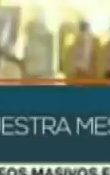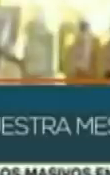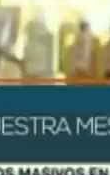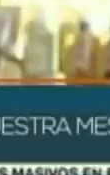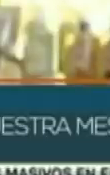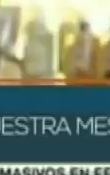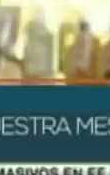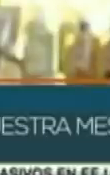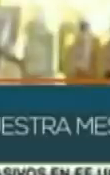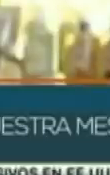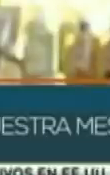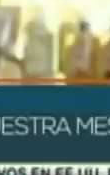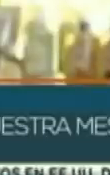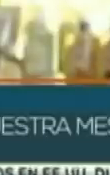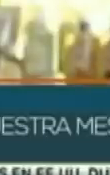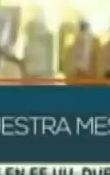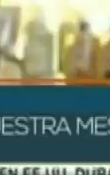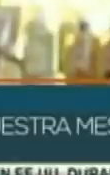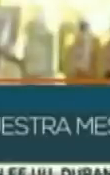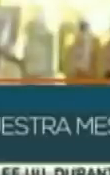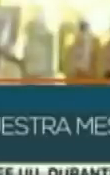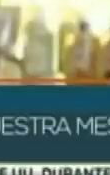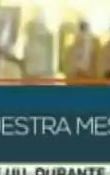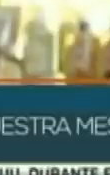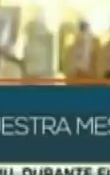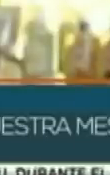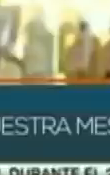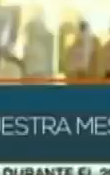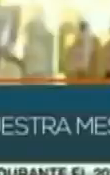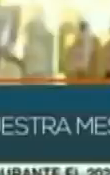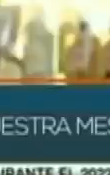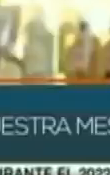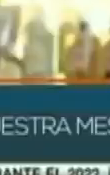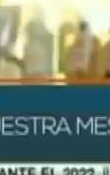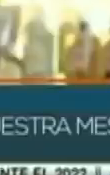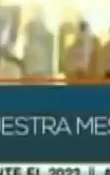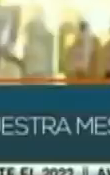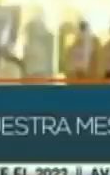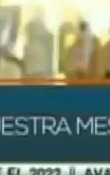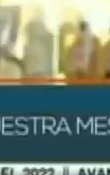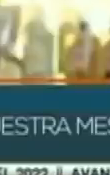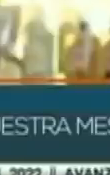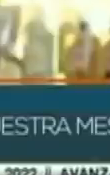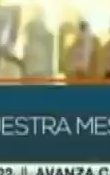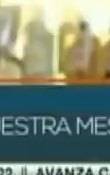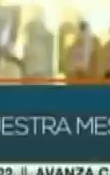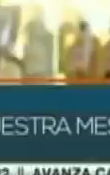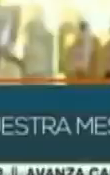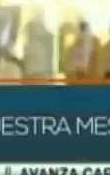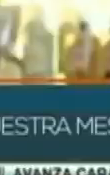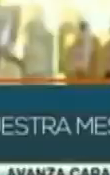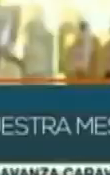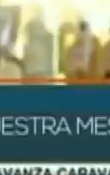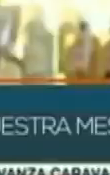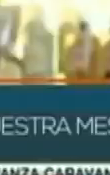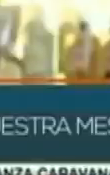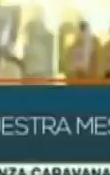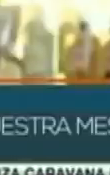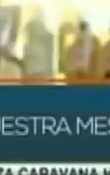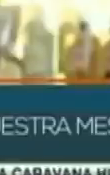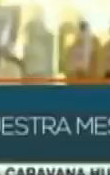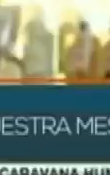eso suceda, necesitamos enfrentar la raíz del problema, que es la concentración de tierras. Y eso lo lograremos con reforma